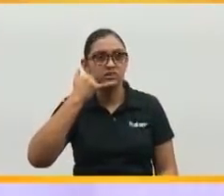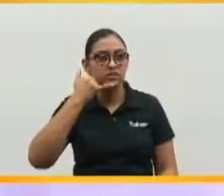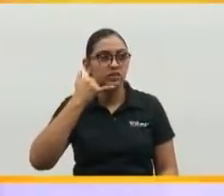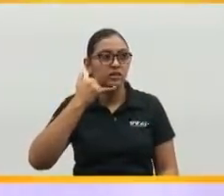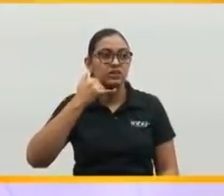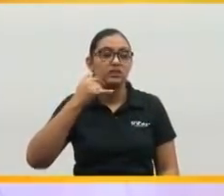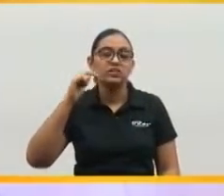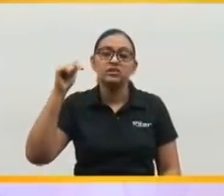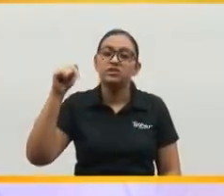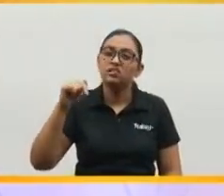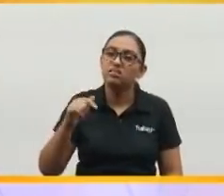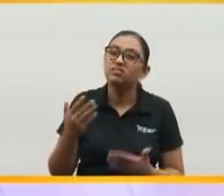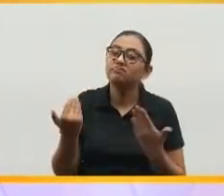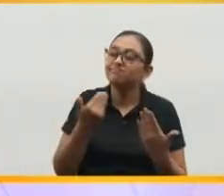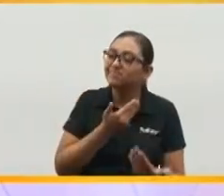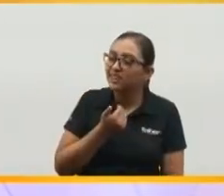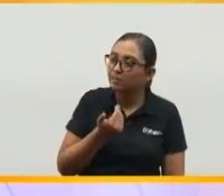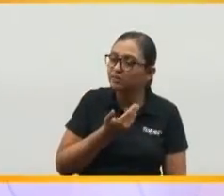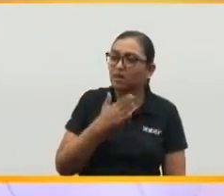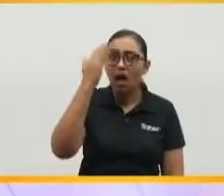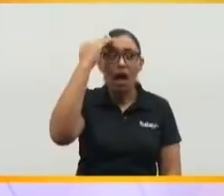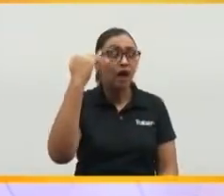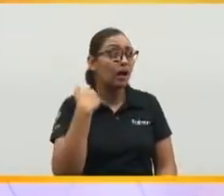quién? Es que una señora que dice,